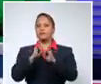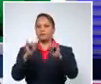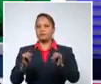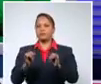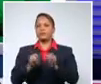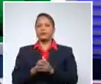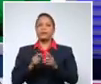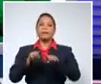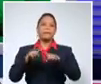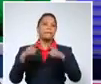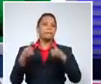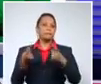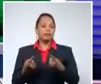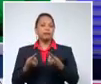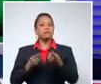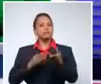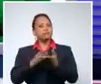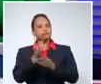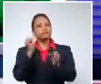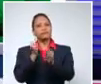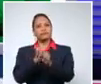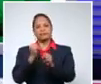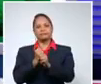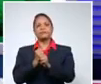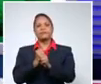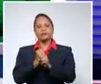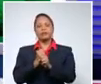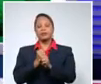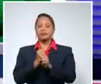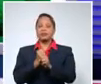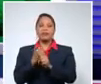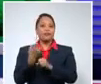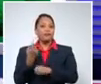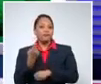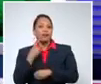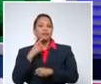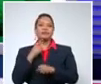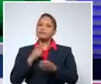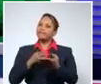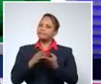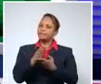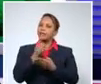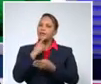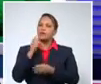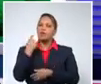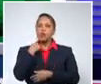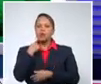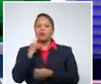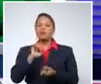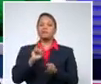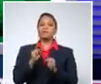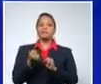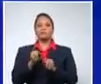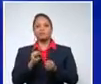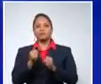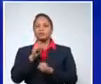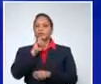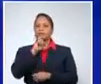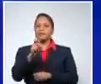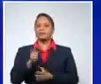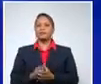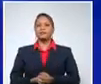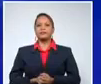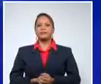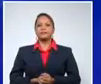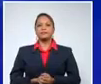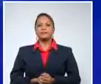Pero indiscutiblemente todavía queda trabajo y queda un año un poco tenso para el control. Doctor,